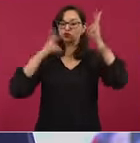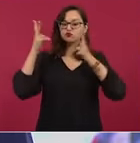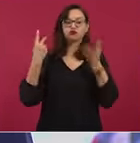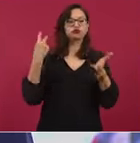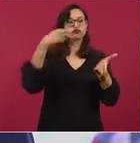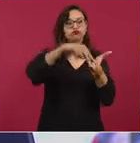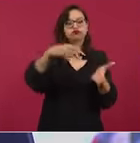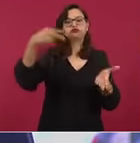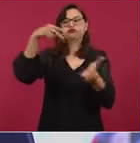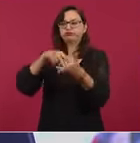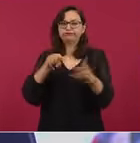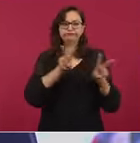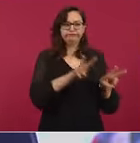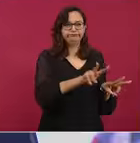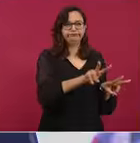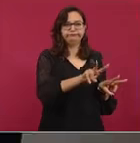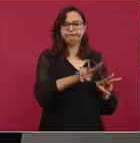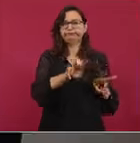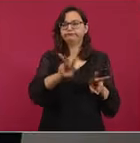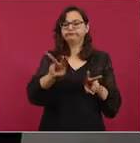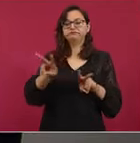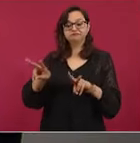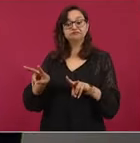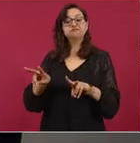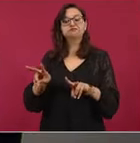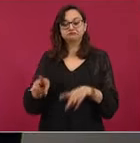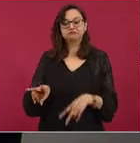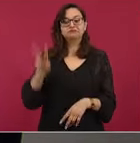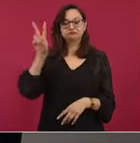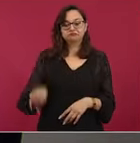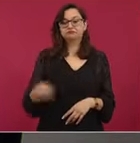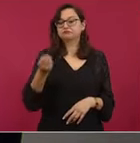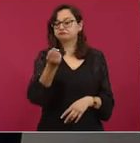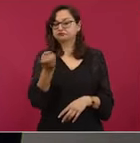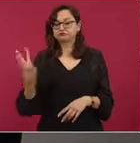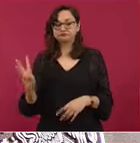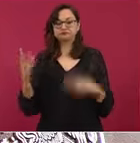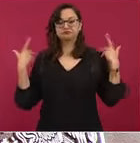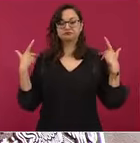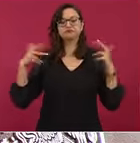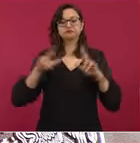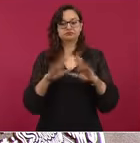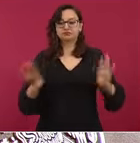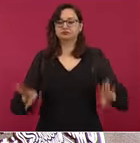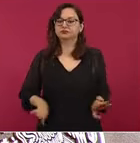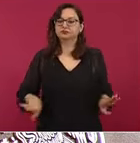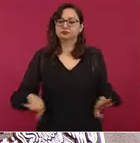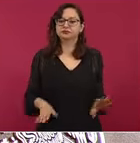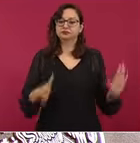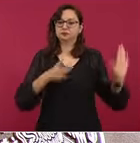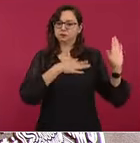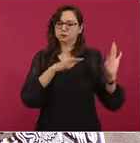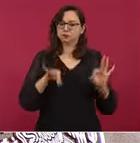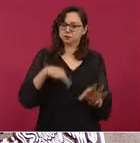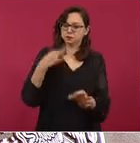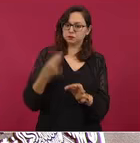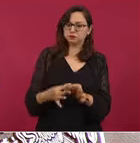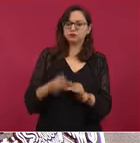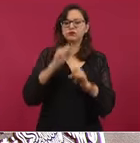estados, hemos visto con mucha satisfacción el compromiso y la responsabilidad que tienen nuestros compañeros maestros, así como también